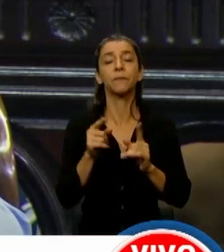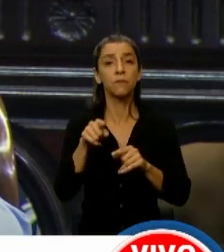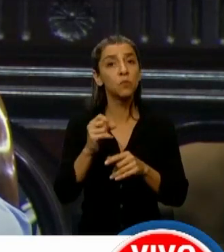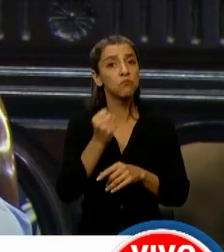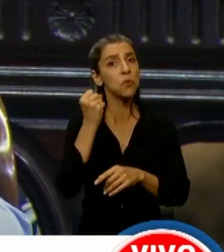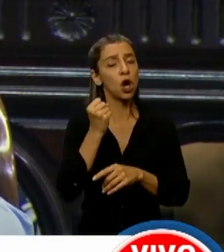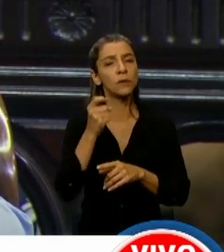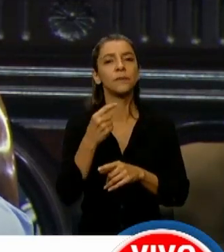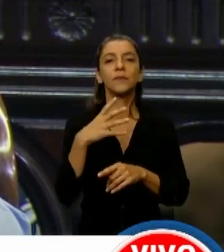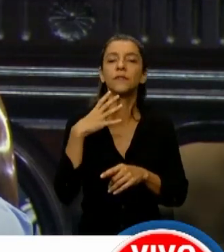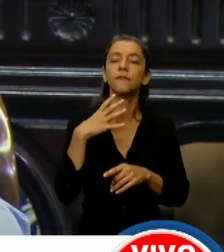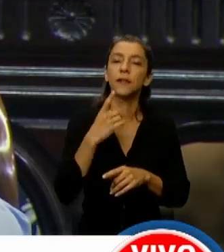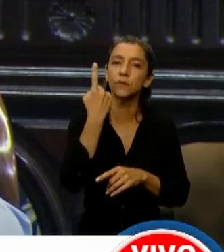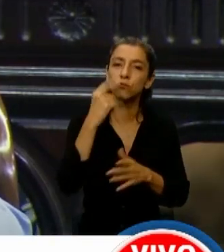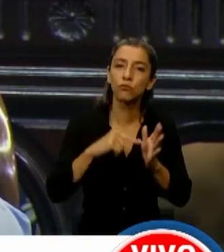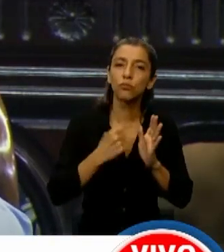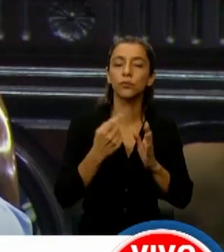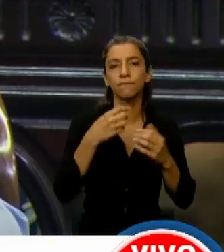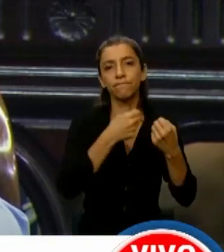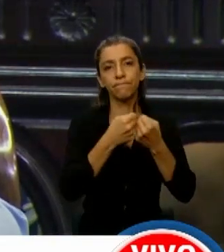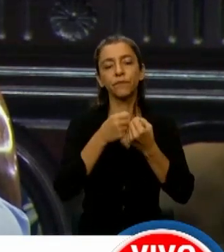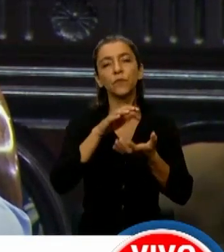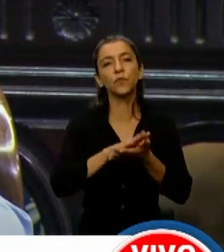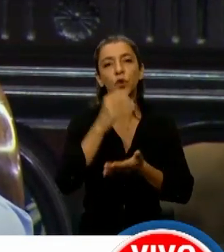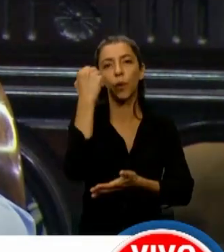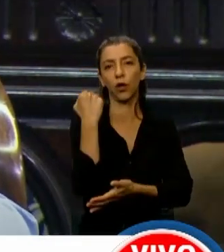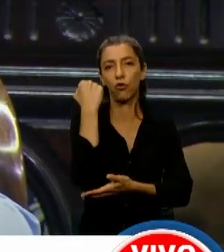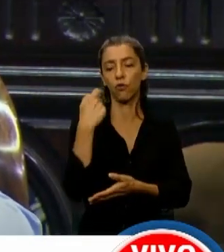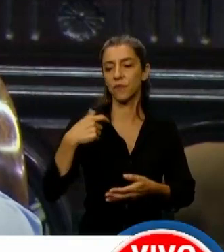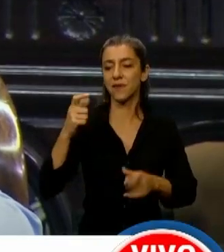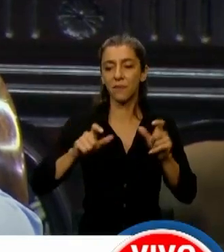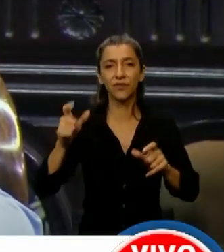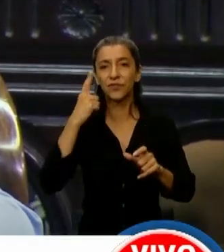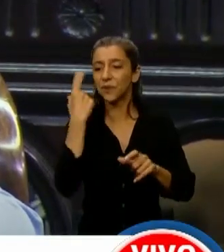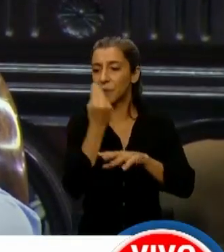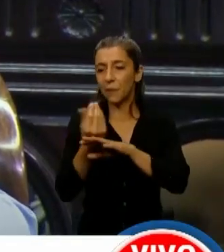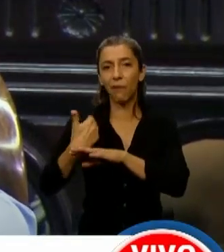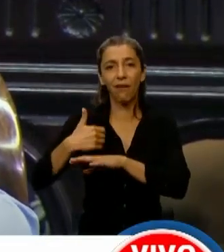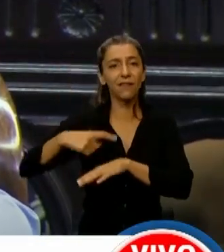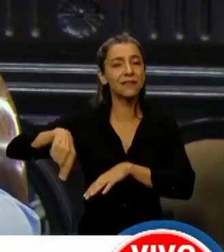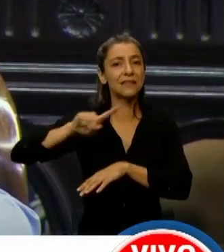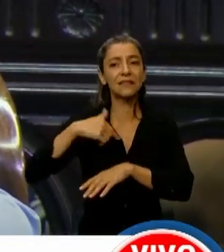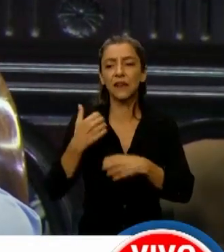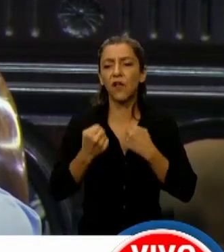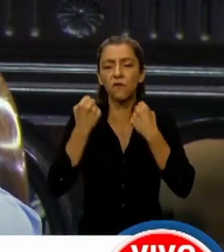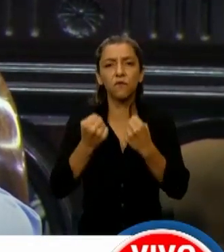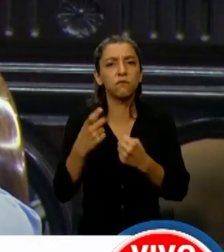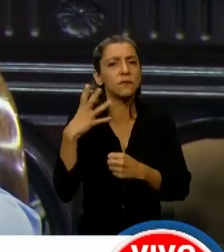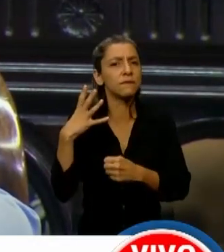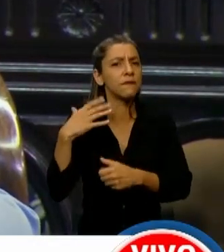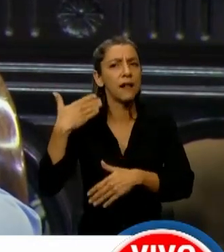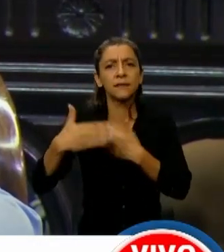estabilidad macroeconómica para que los argentinos sepan que pueden progresar en base a su esfuerzo. Desde el 83 para acá tuvimos